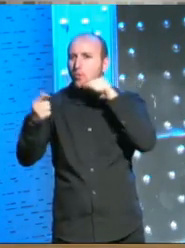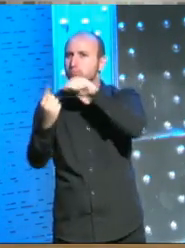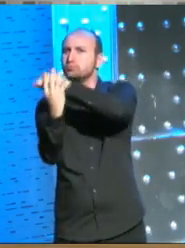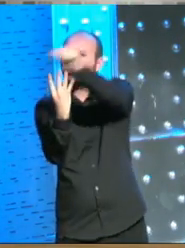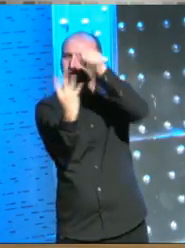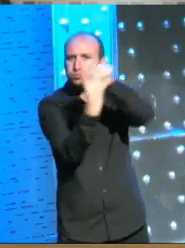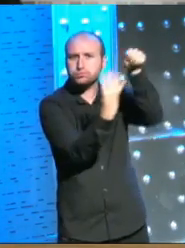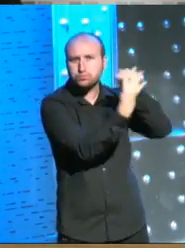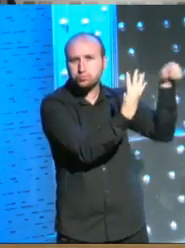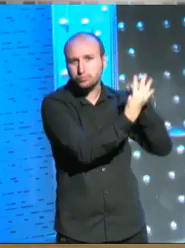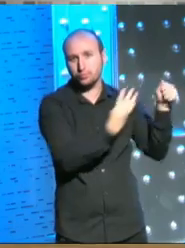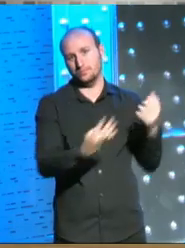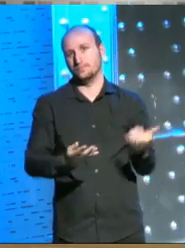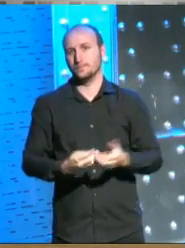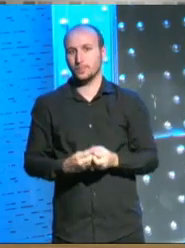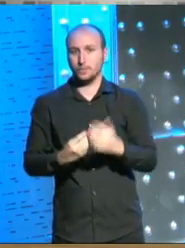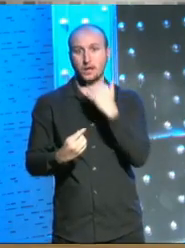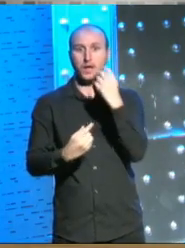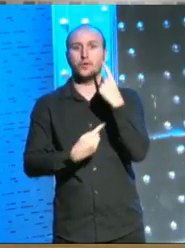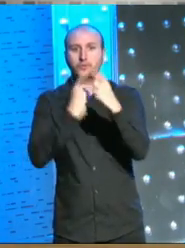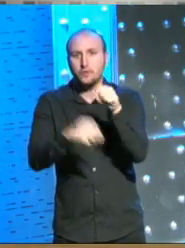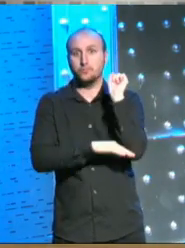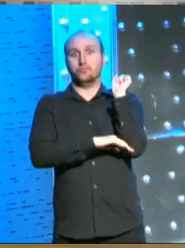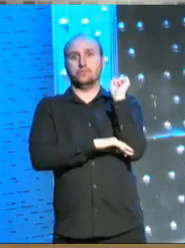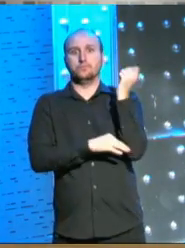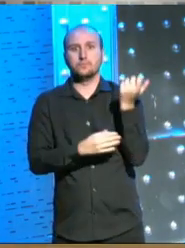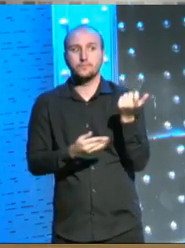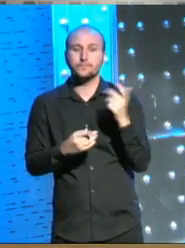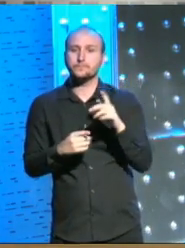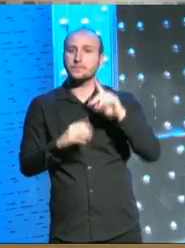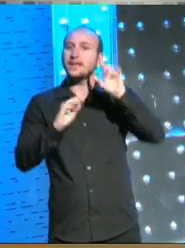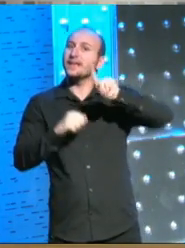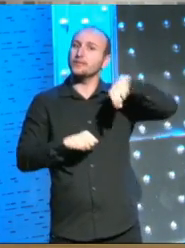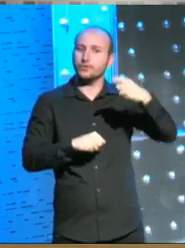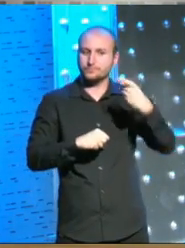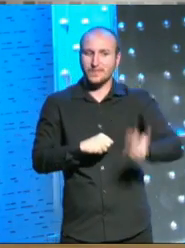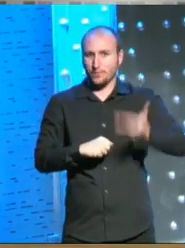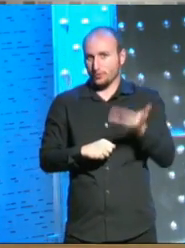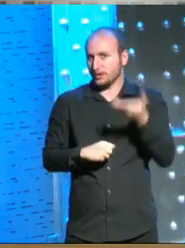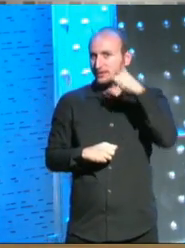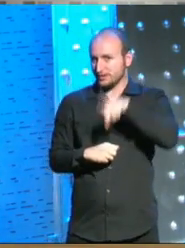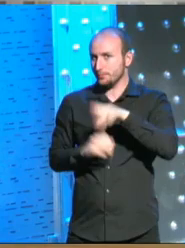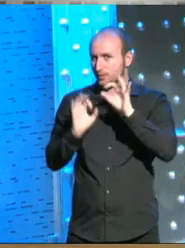en las crónicas, se tiraba para atrás. Y luego, y no menos importante,